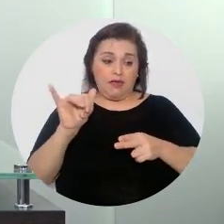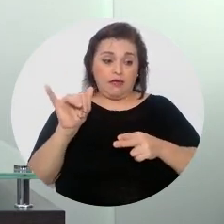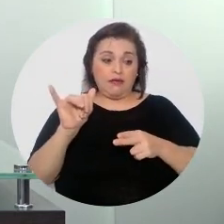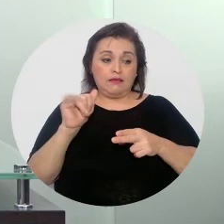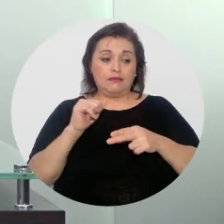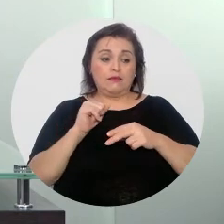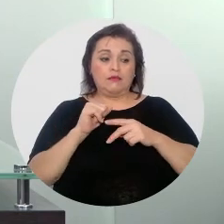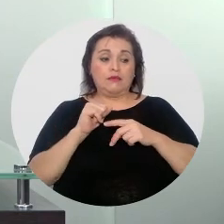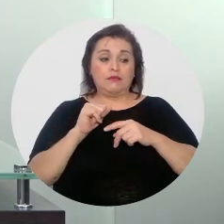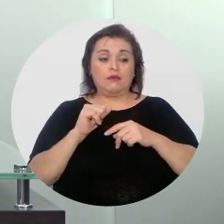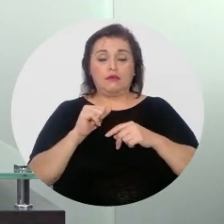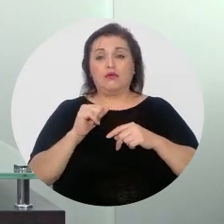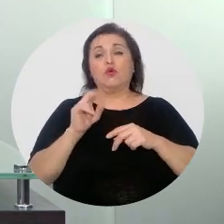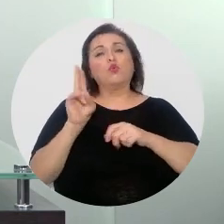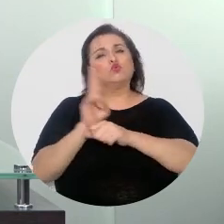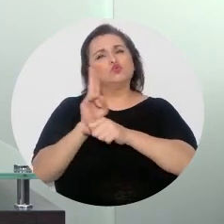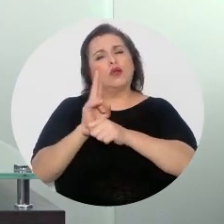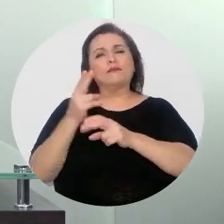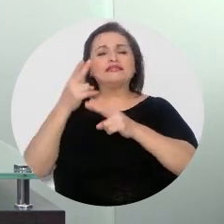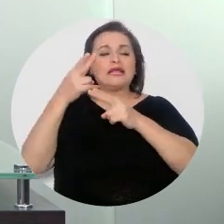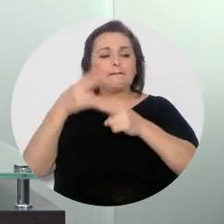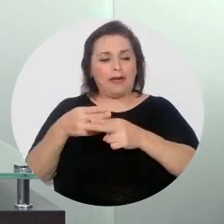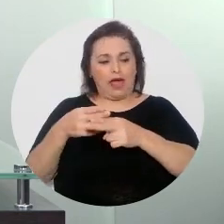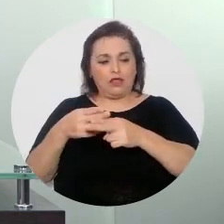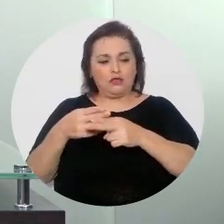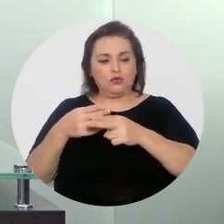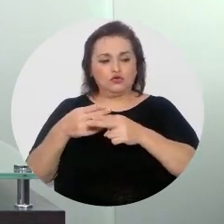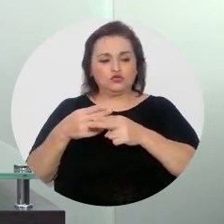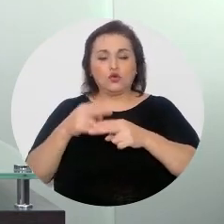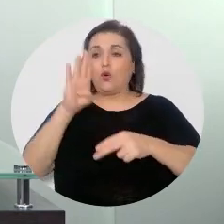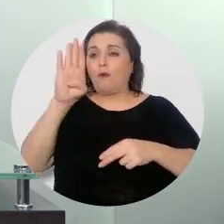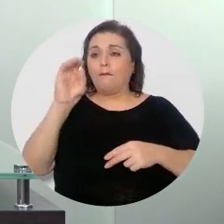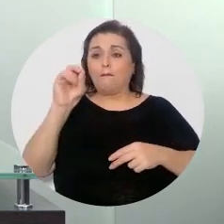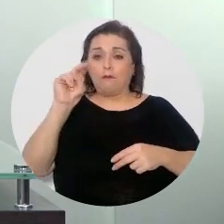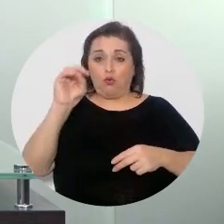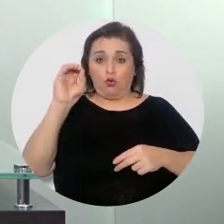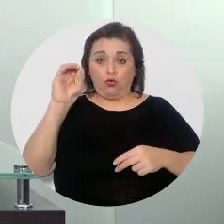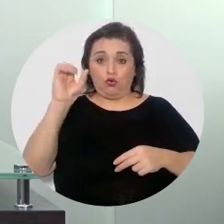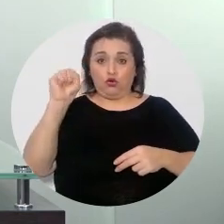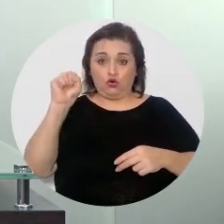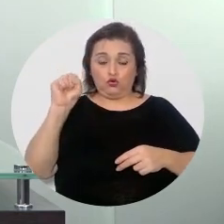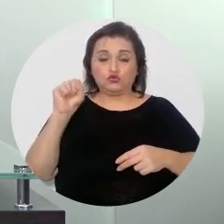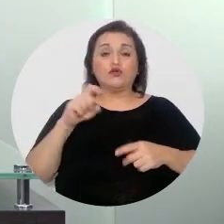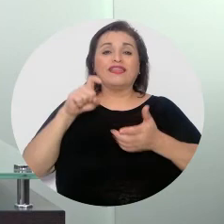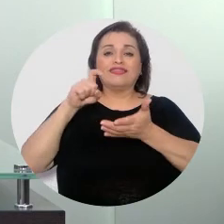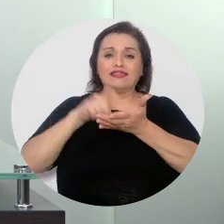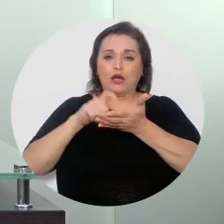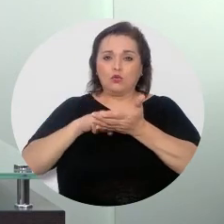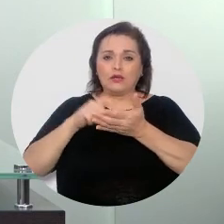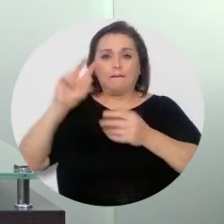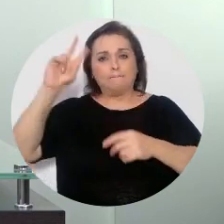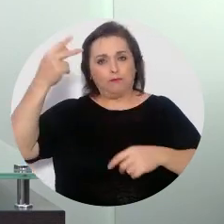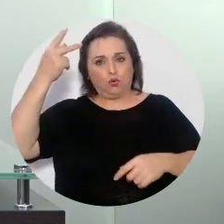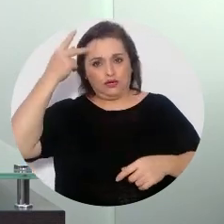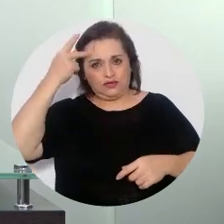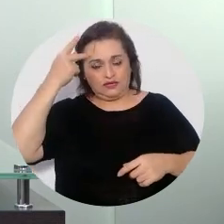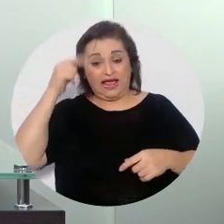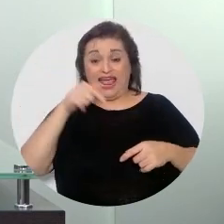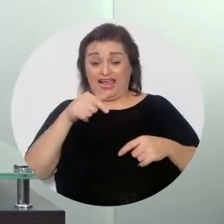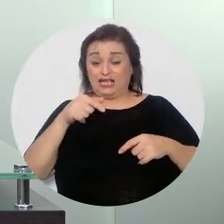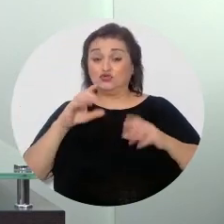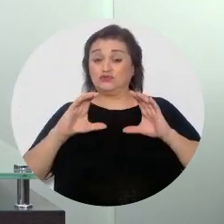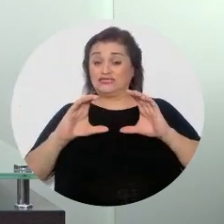denominan como, o usualmente llamados bonos de deuda